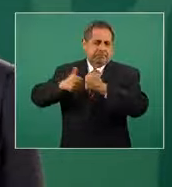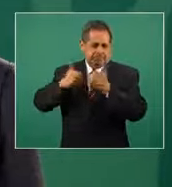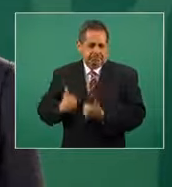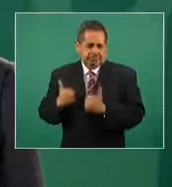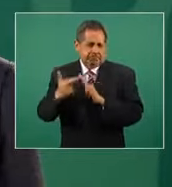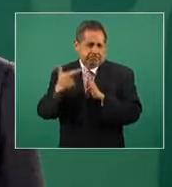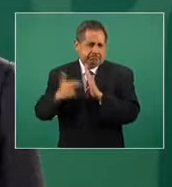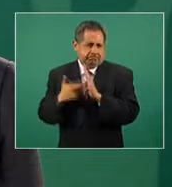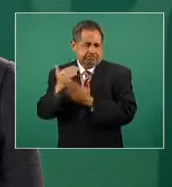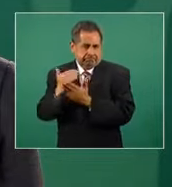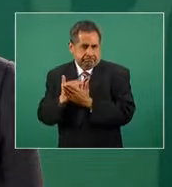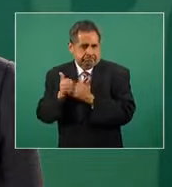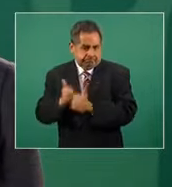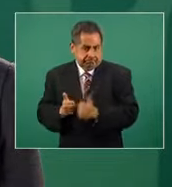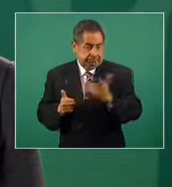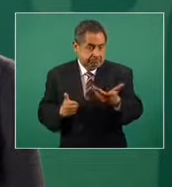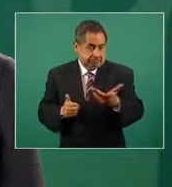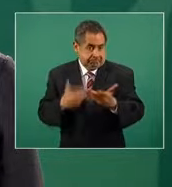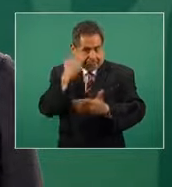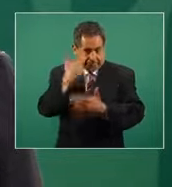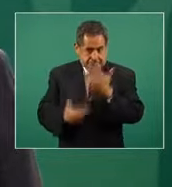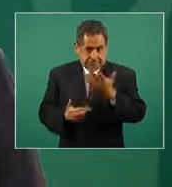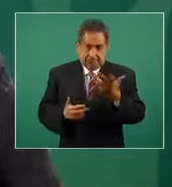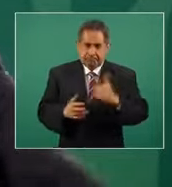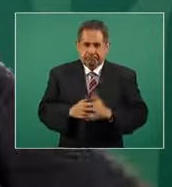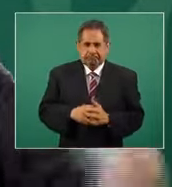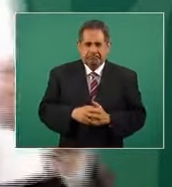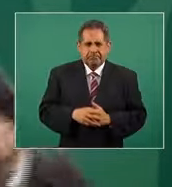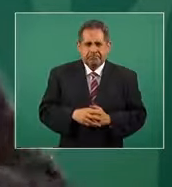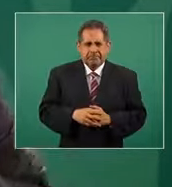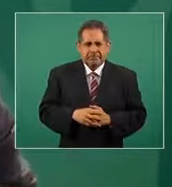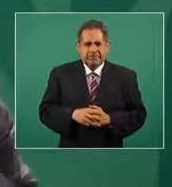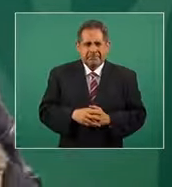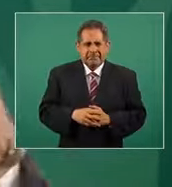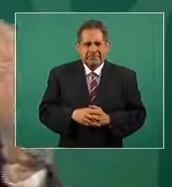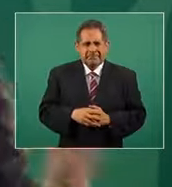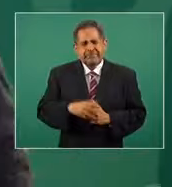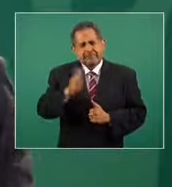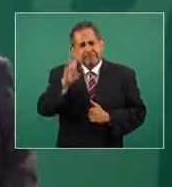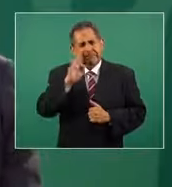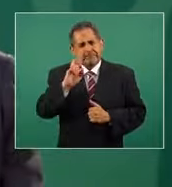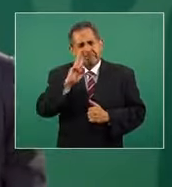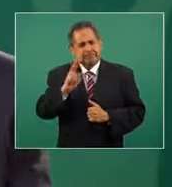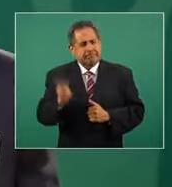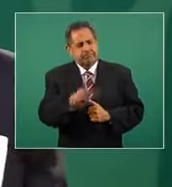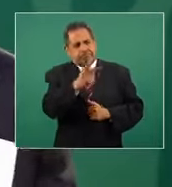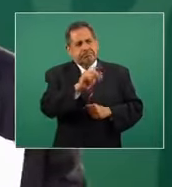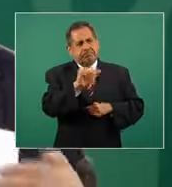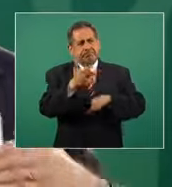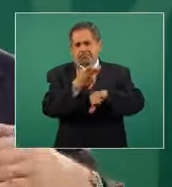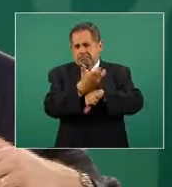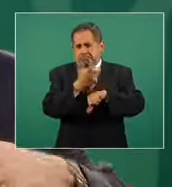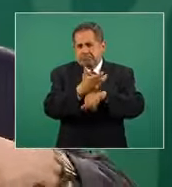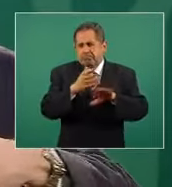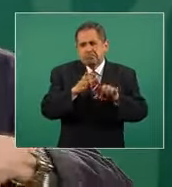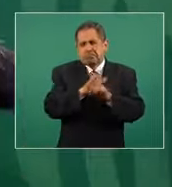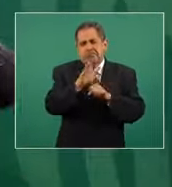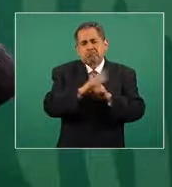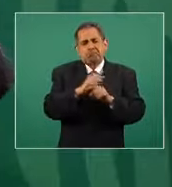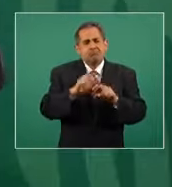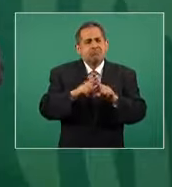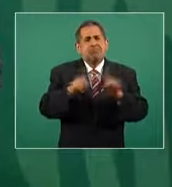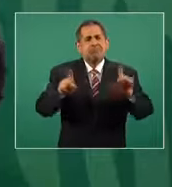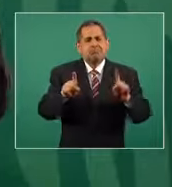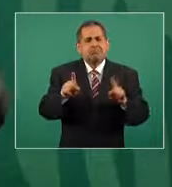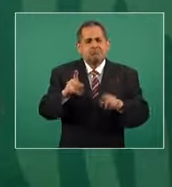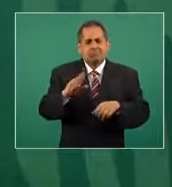restricciones. No sé, solo habría que consultarles a los Estados Unidos cuáles son los diferentes